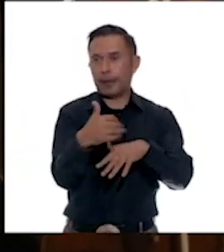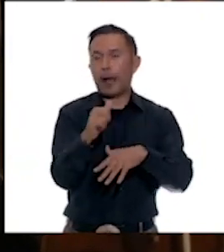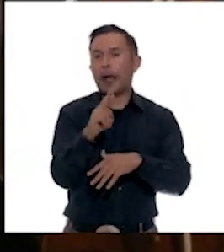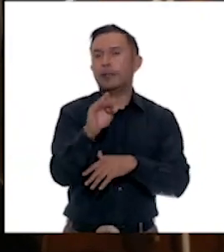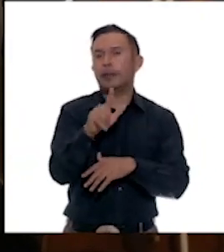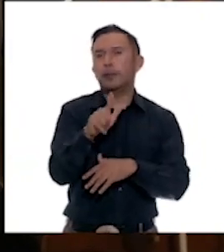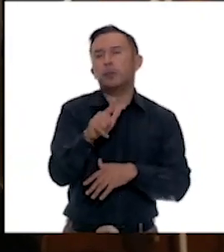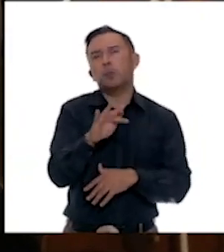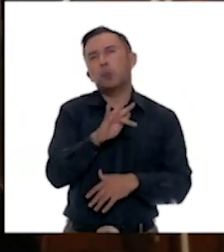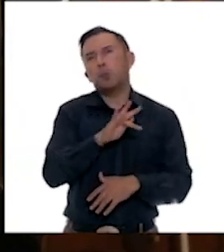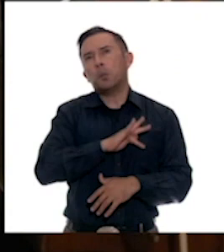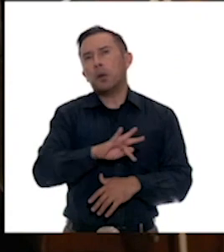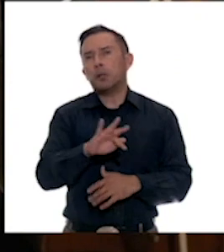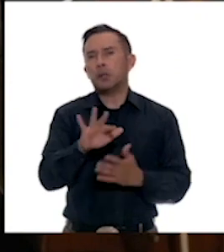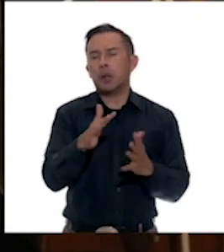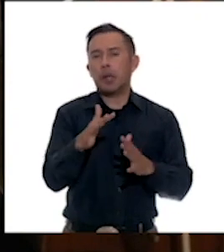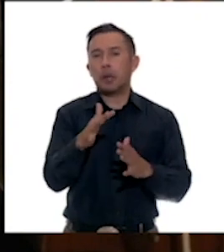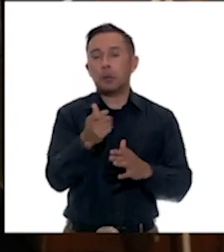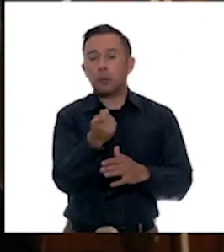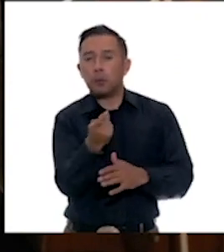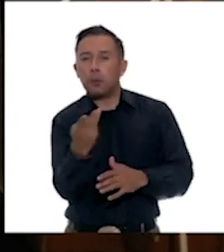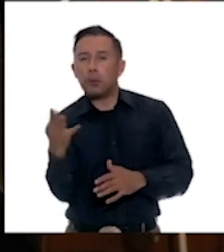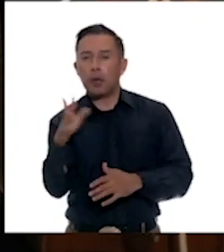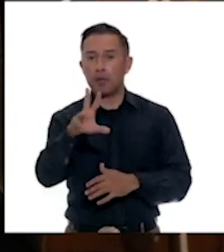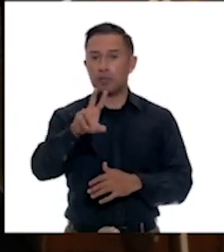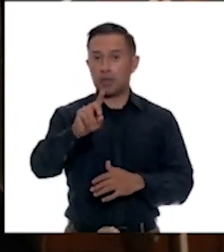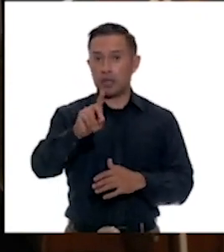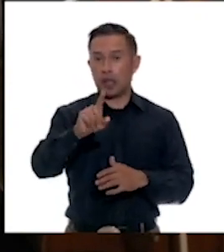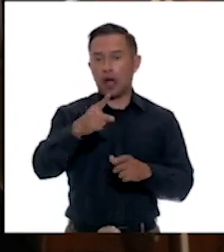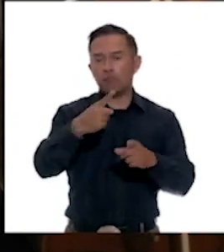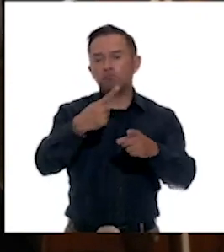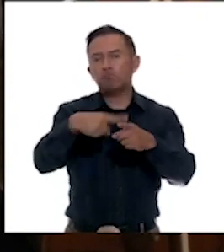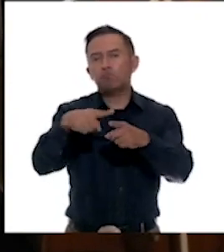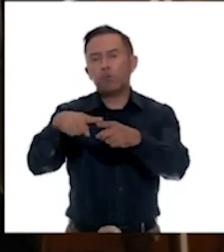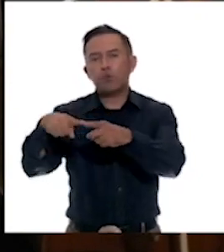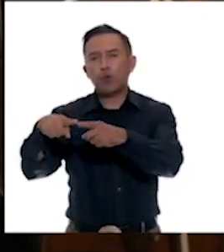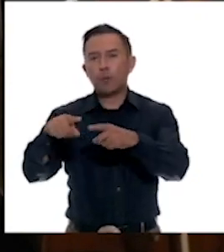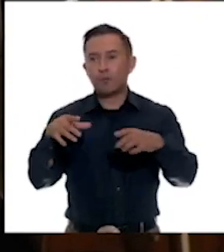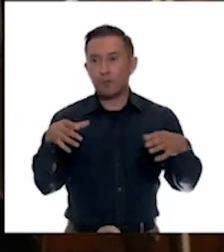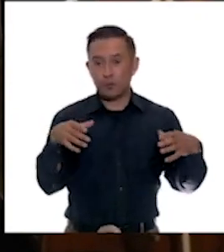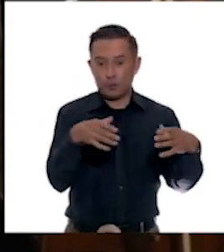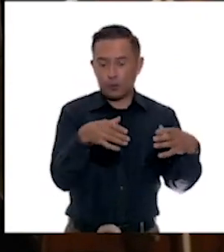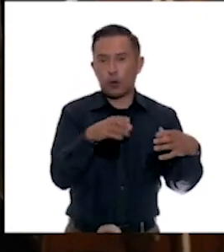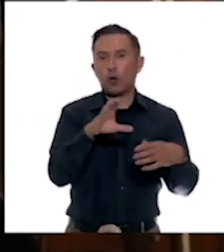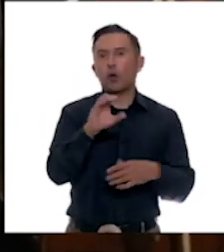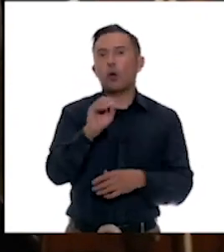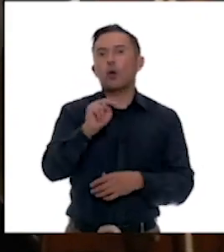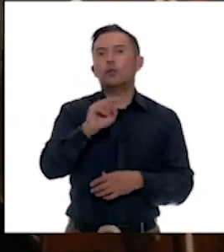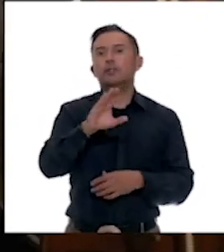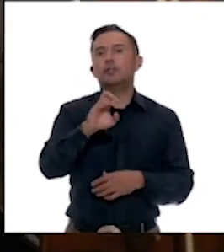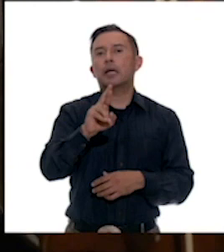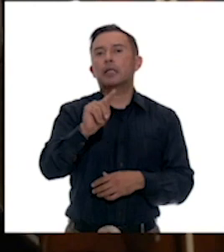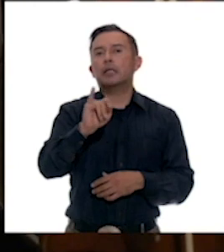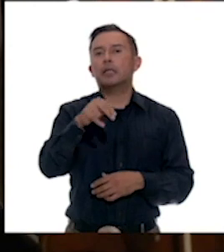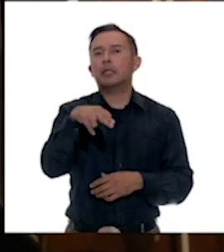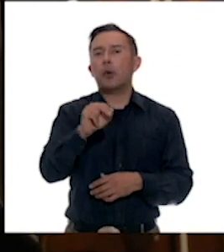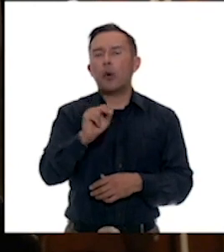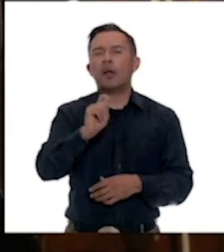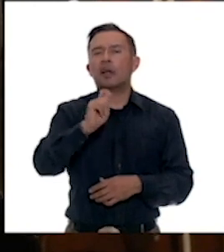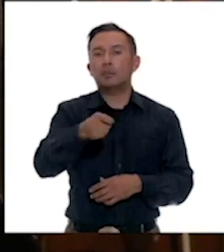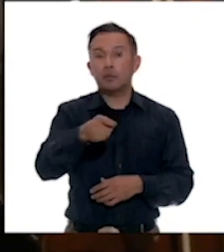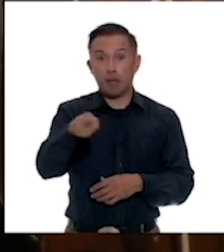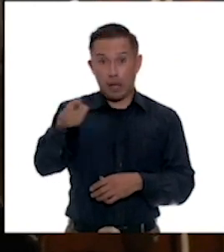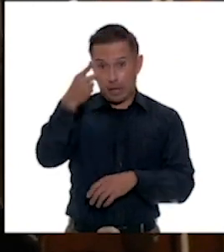más o menos 30 músicos. En esta sección se encuentra el concertino, que es el encargado, después del